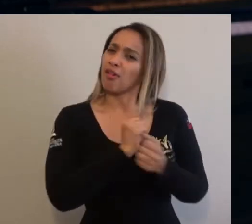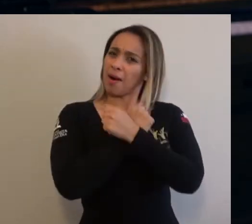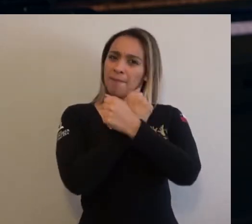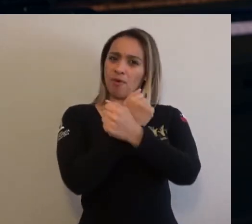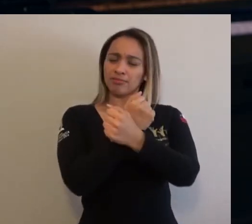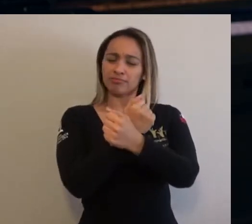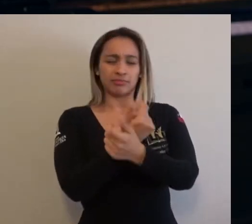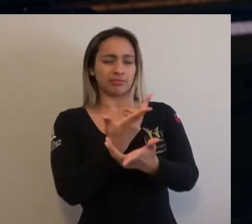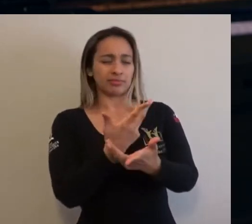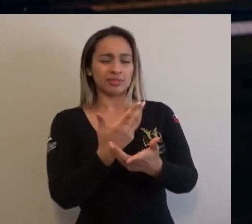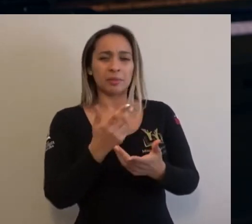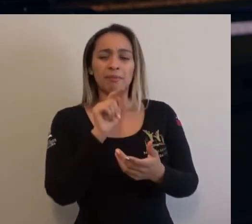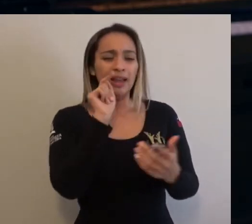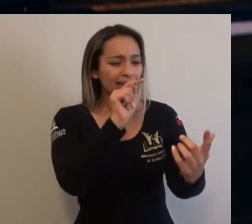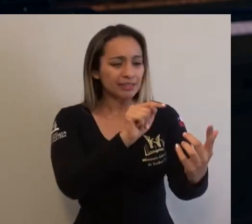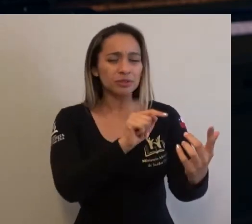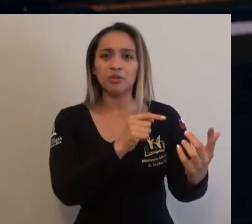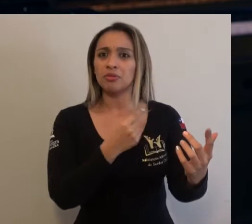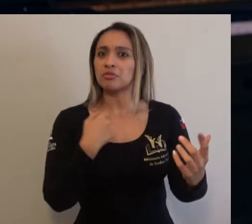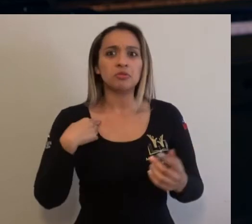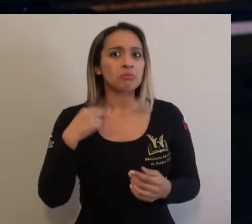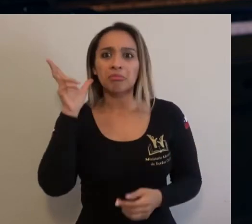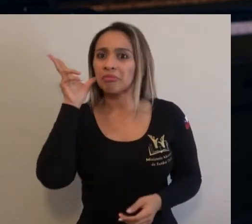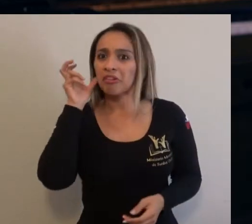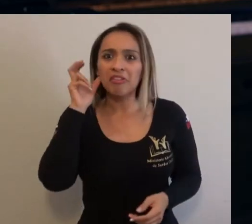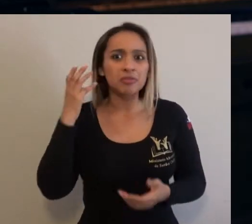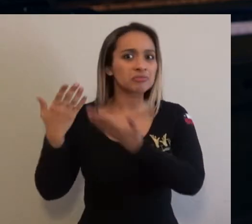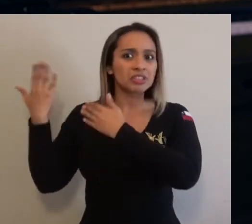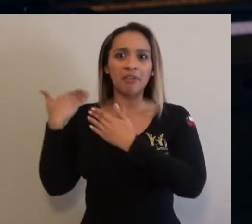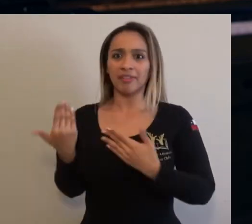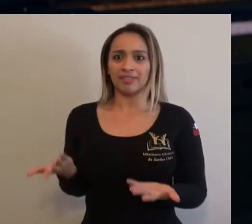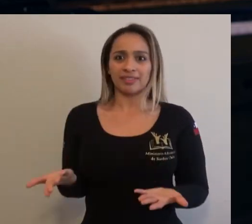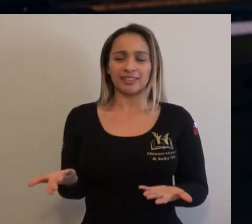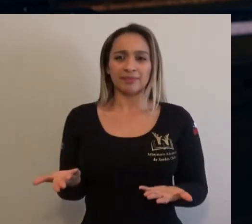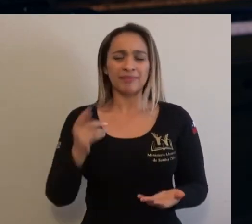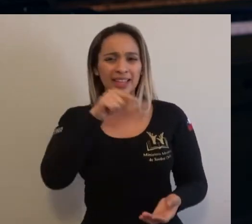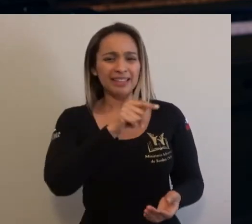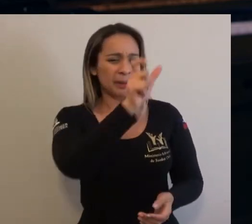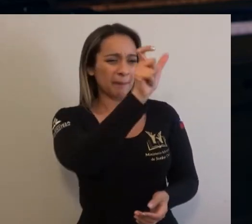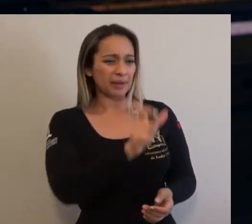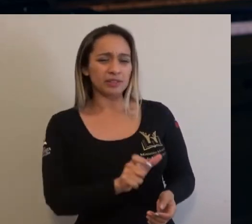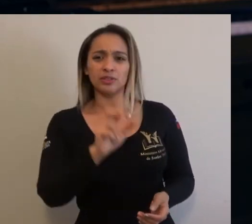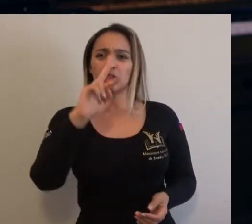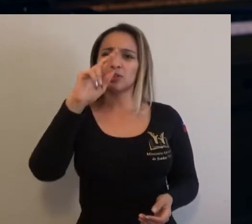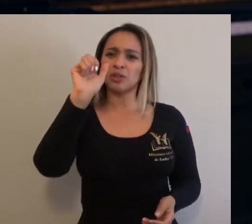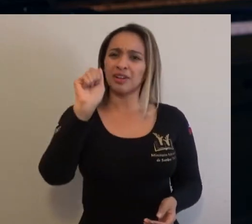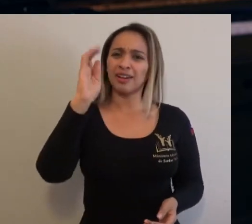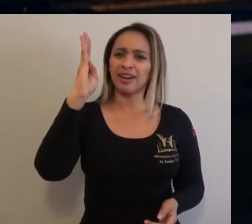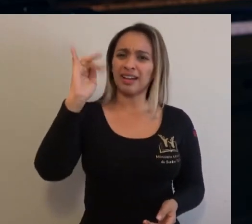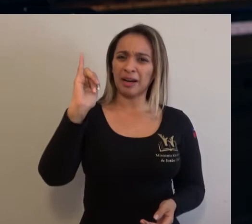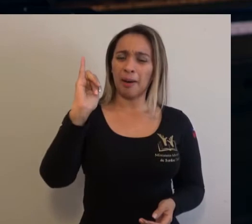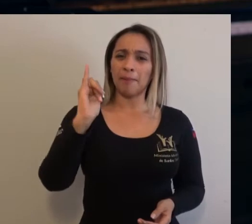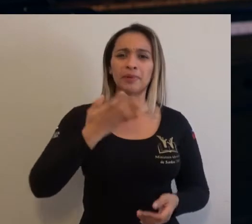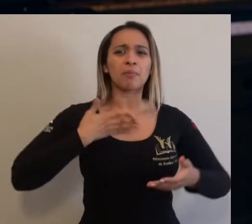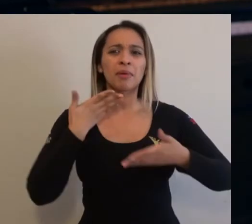cierto amor, algo que realmente tenía mucho tiempo sin escuchar. Este rabí que estaba